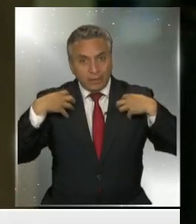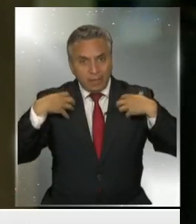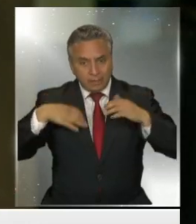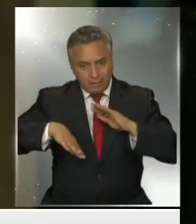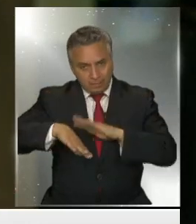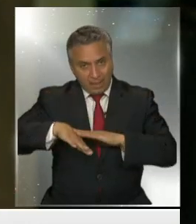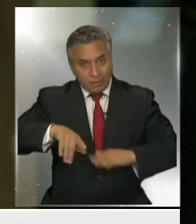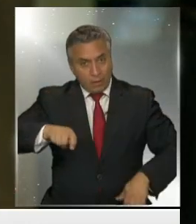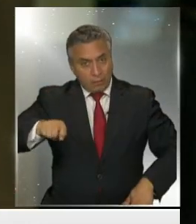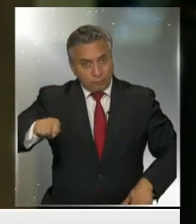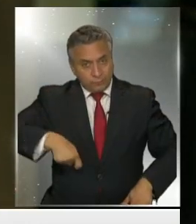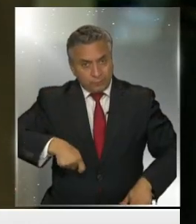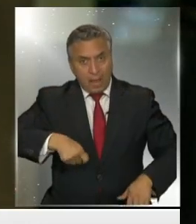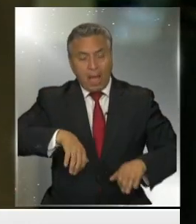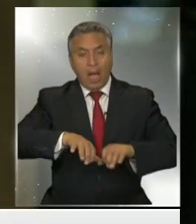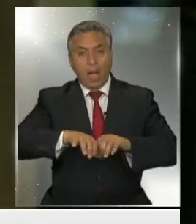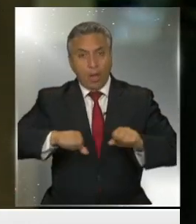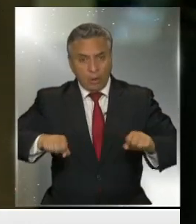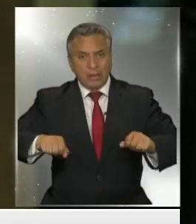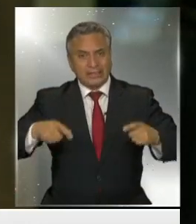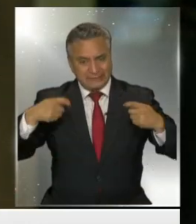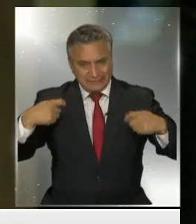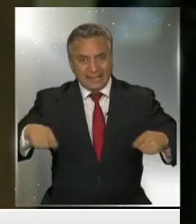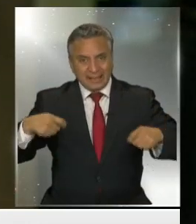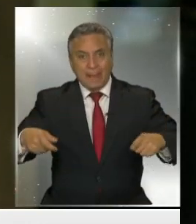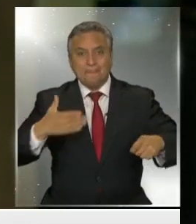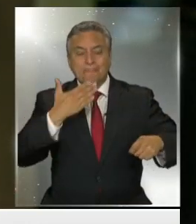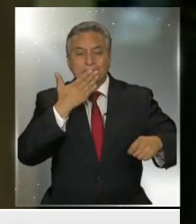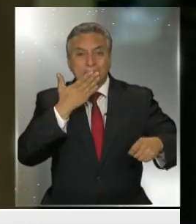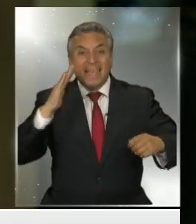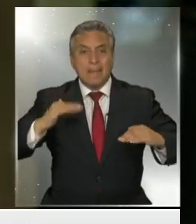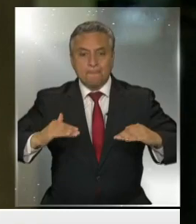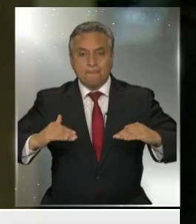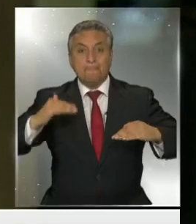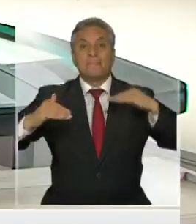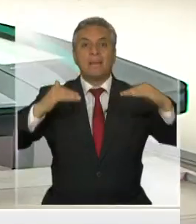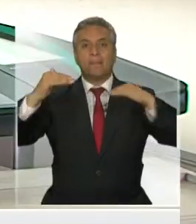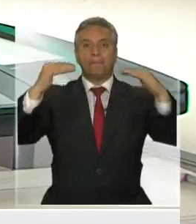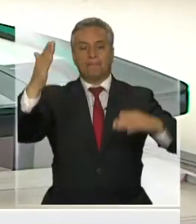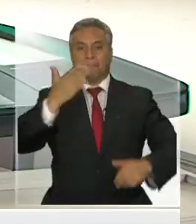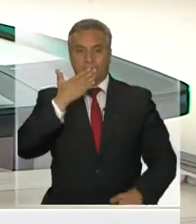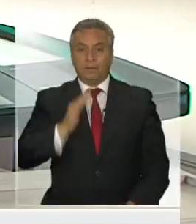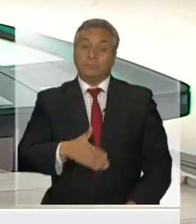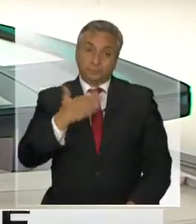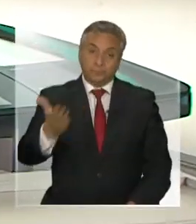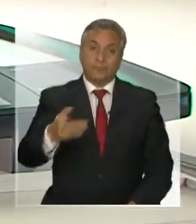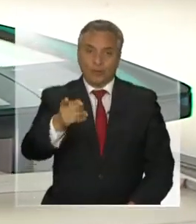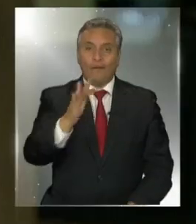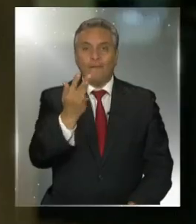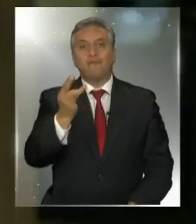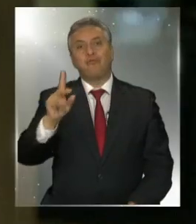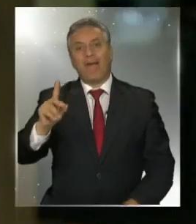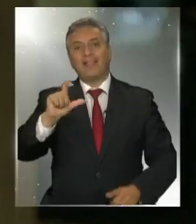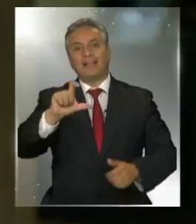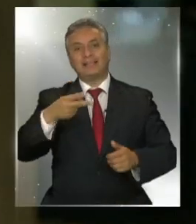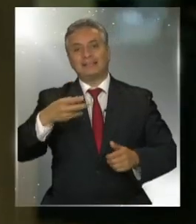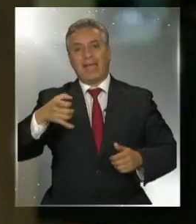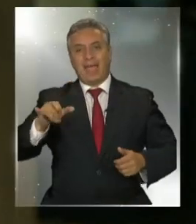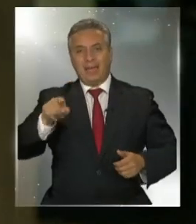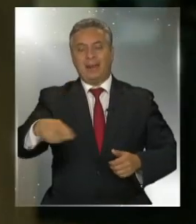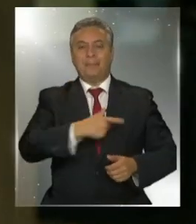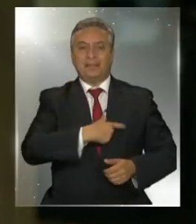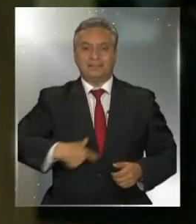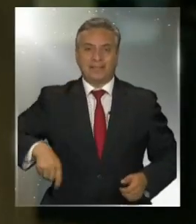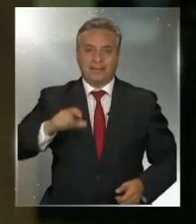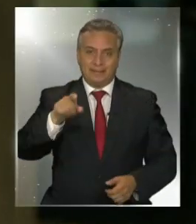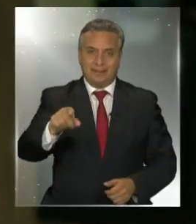tratar de poder mejorarlo en este sentido de ponerse acuerdo fuerte y en presidente democracia cristiana muchas gracias por su tiempo pero muchas